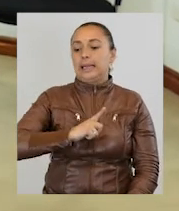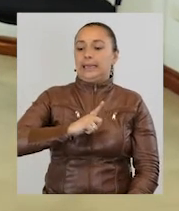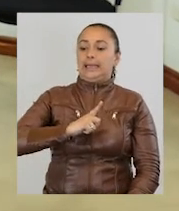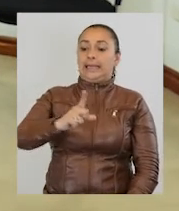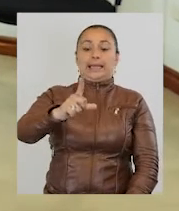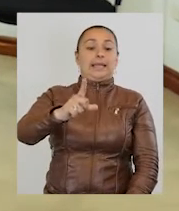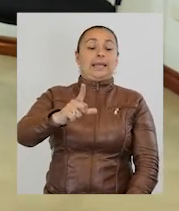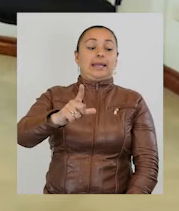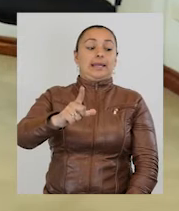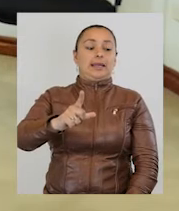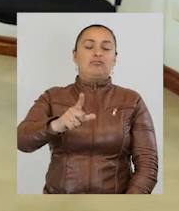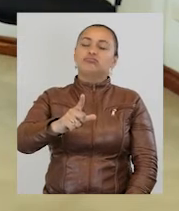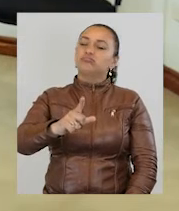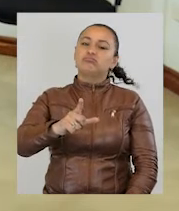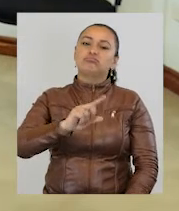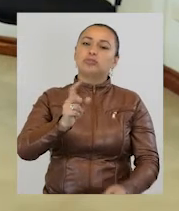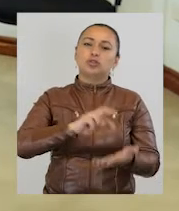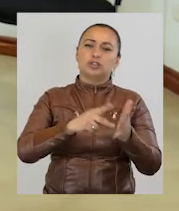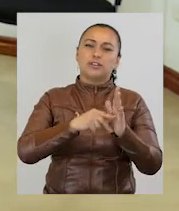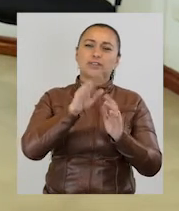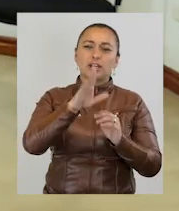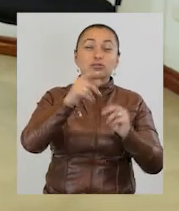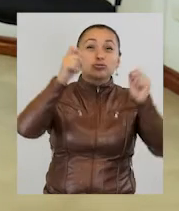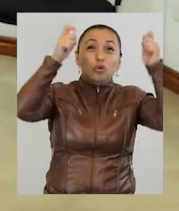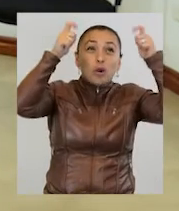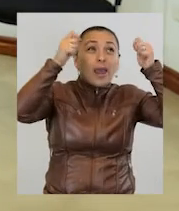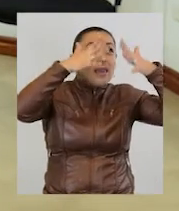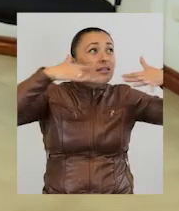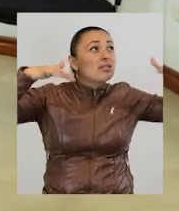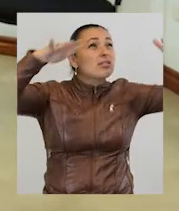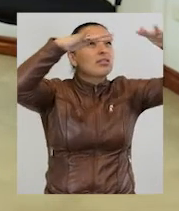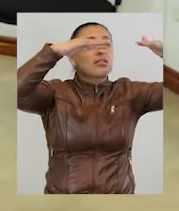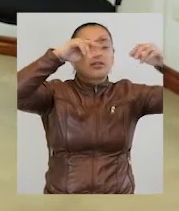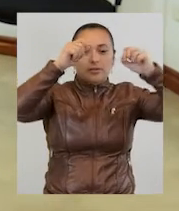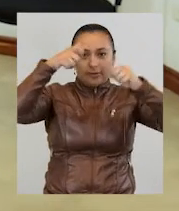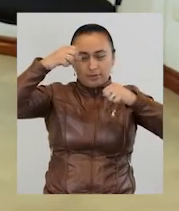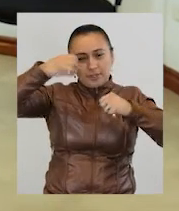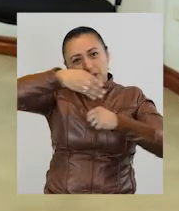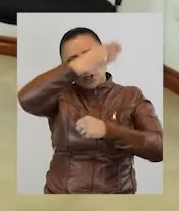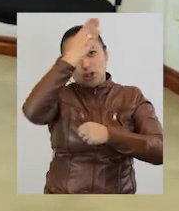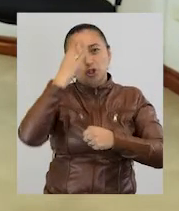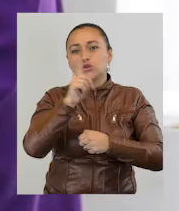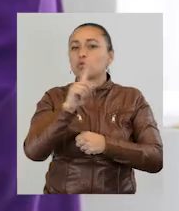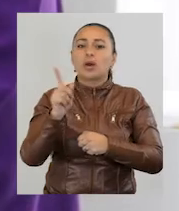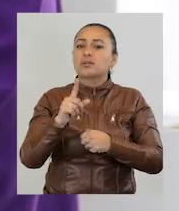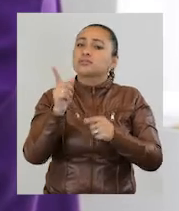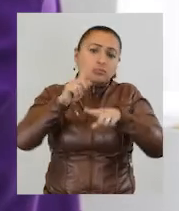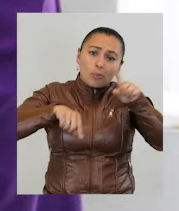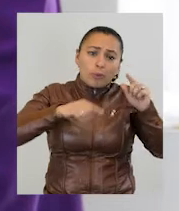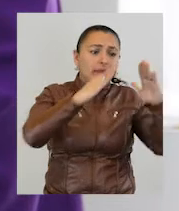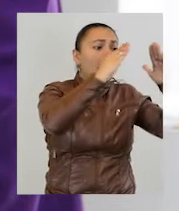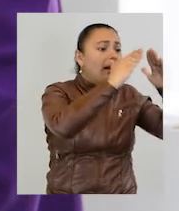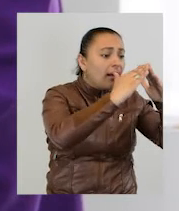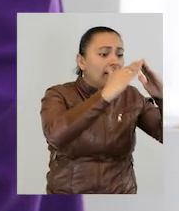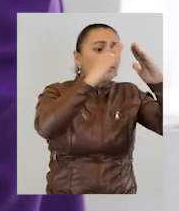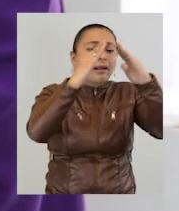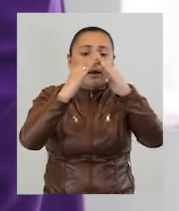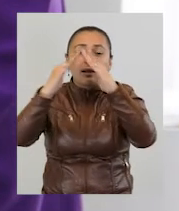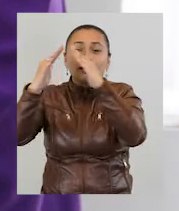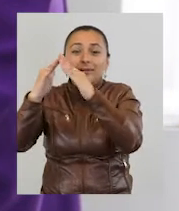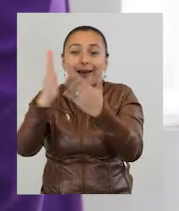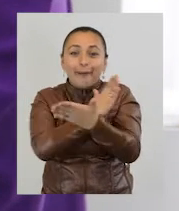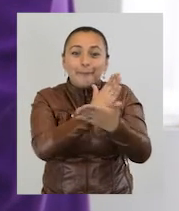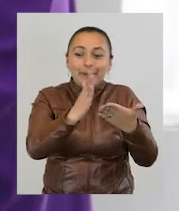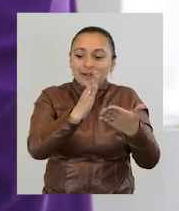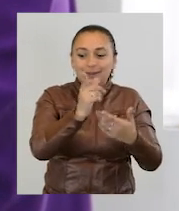siempre solo los líderes. Y eso no es la plenitud del reino de Dios. No podemos hacer nuestras